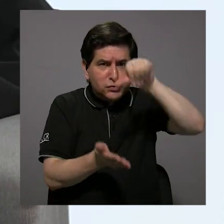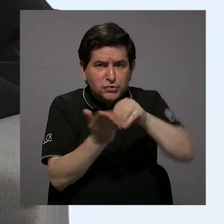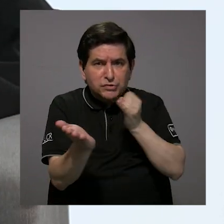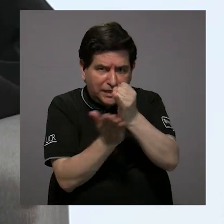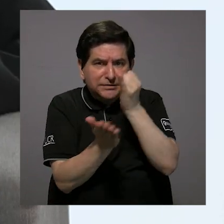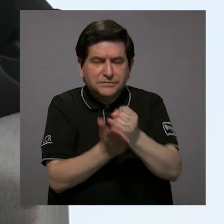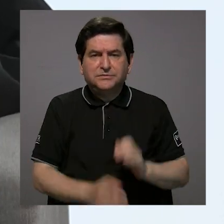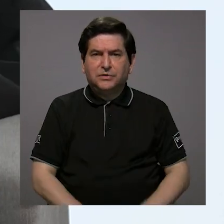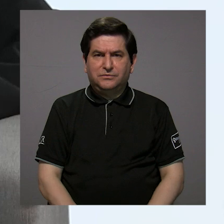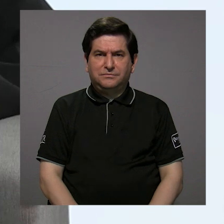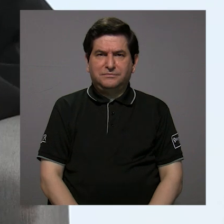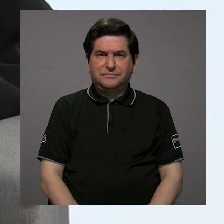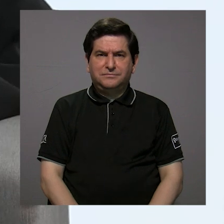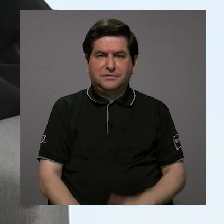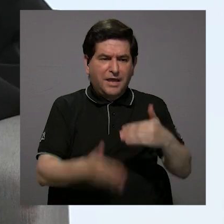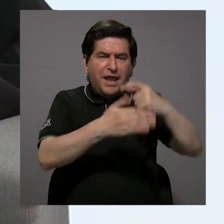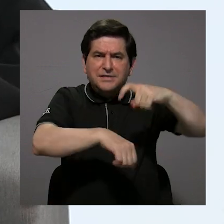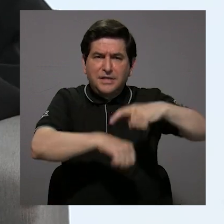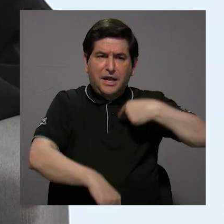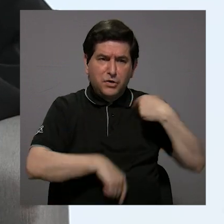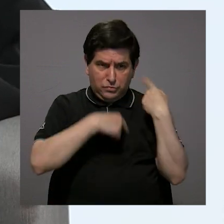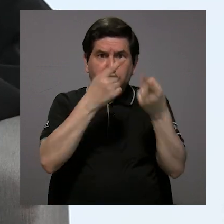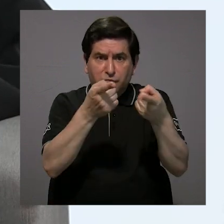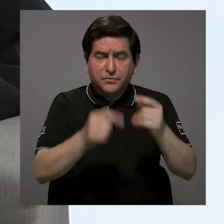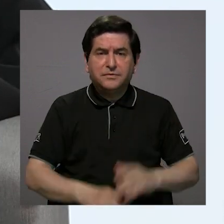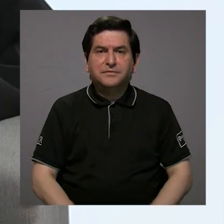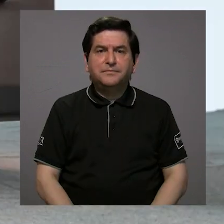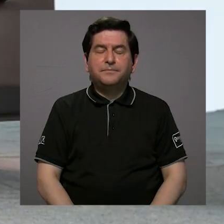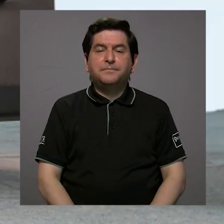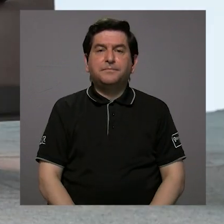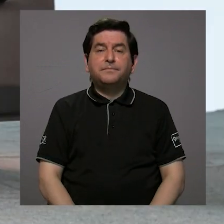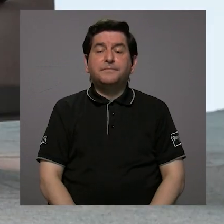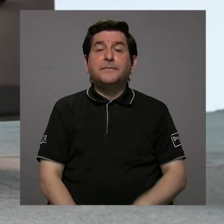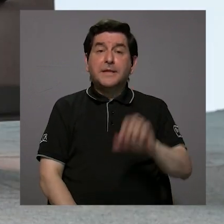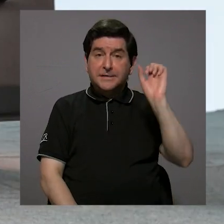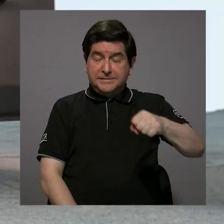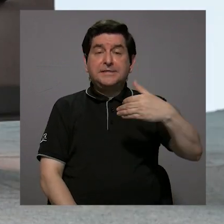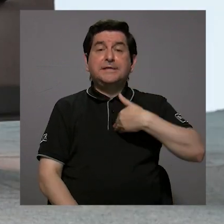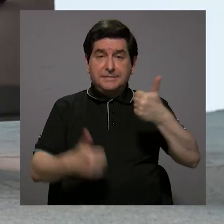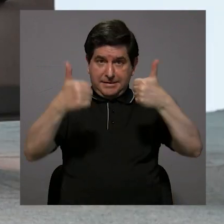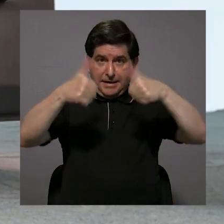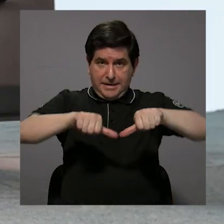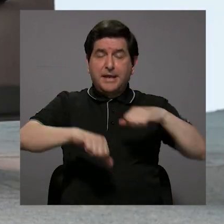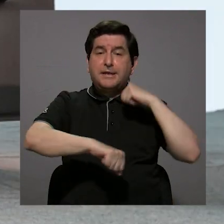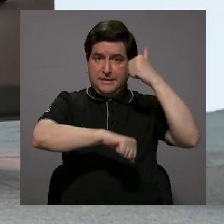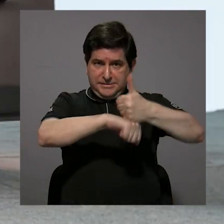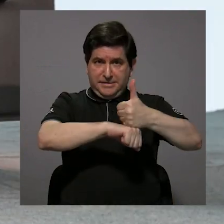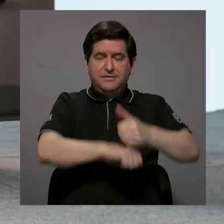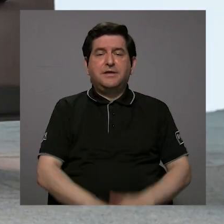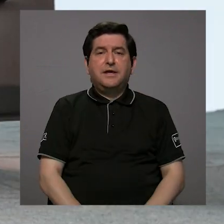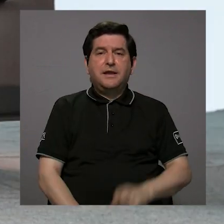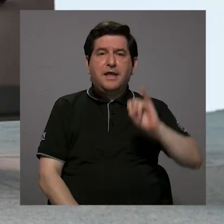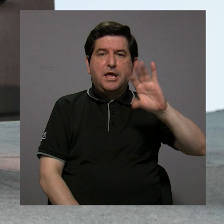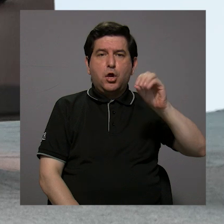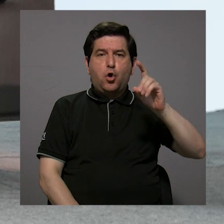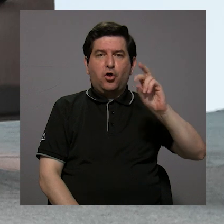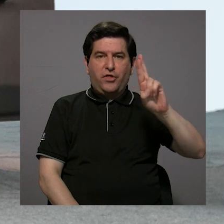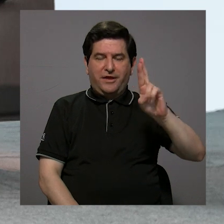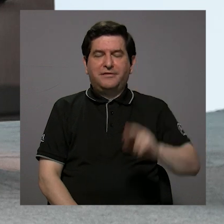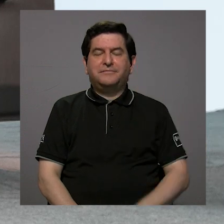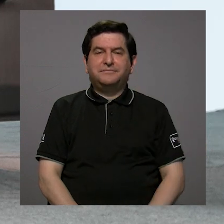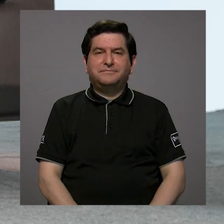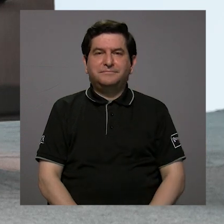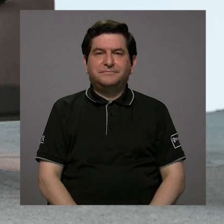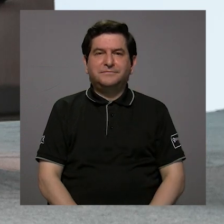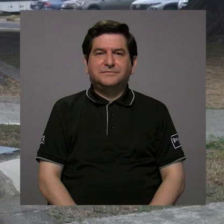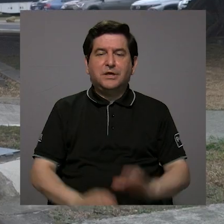ese centro de investigación? Porque recientemente estuve por allá. Sí, ciertamente tenemos convenios establecidos con el ICODER, por